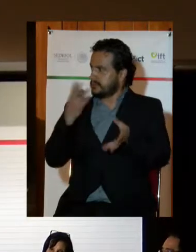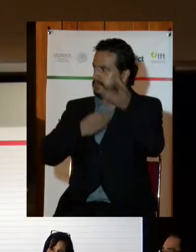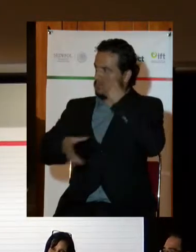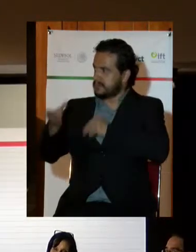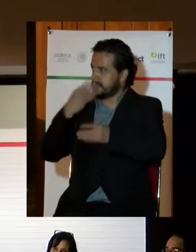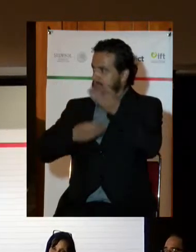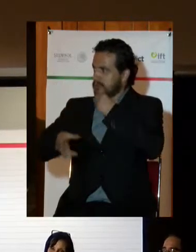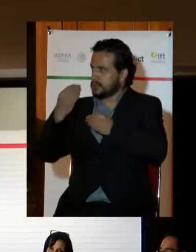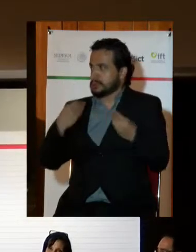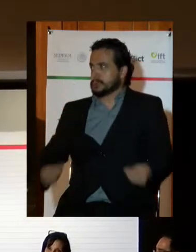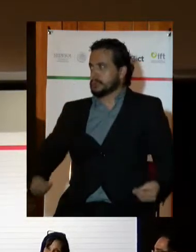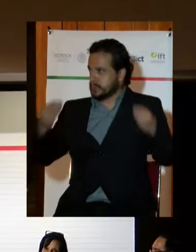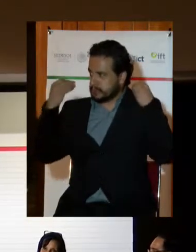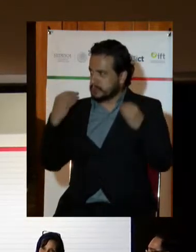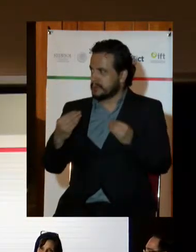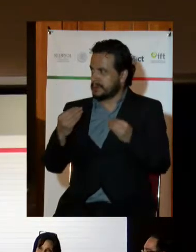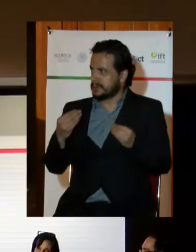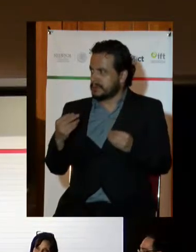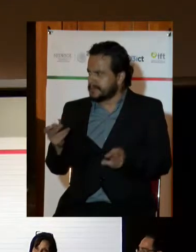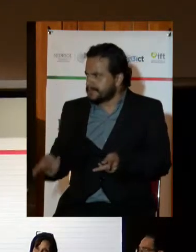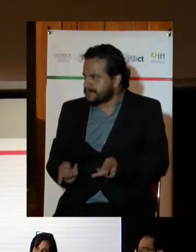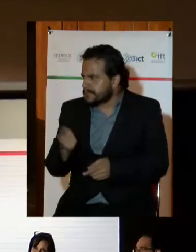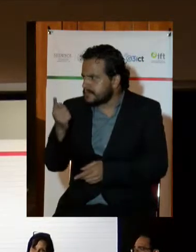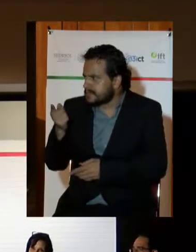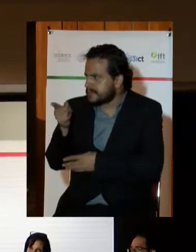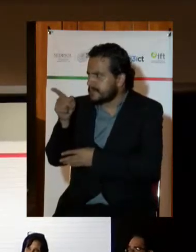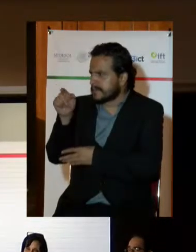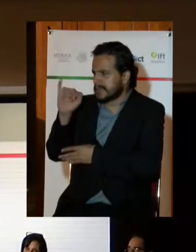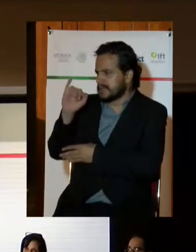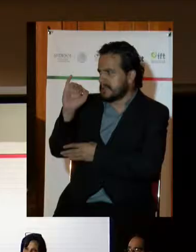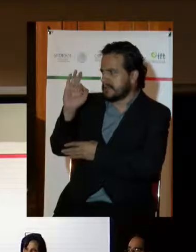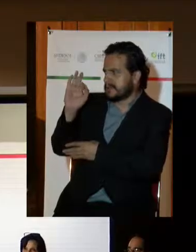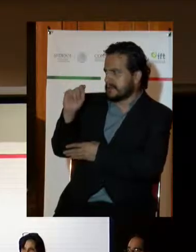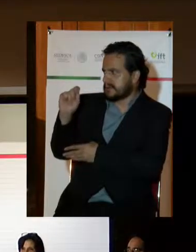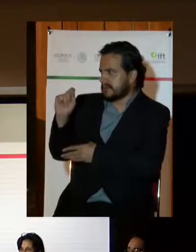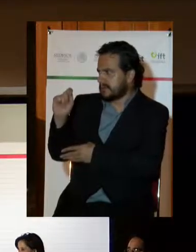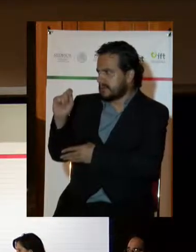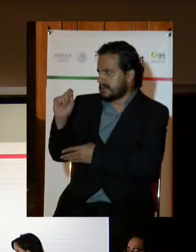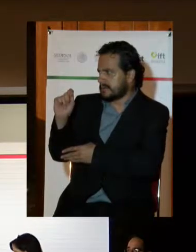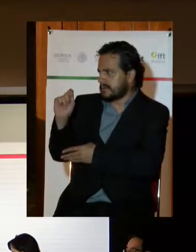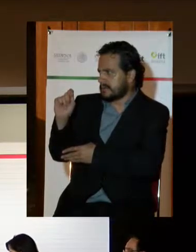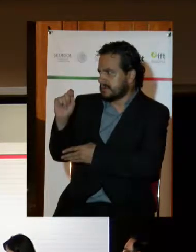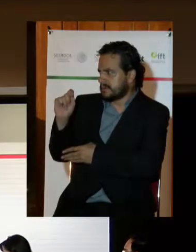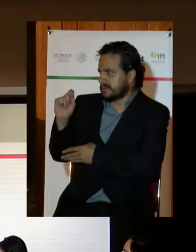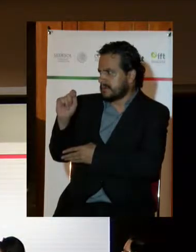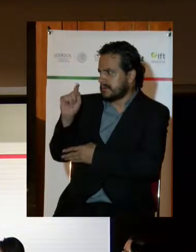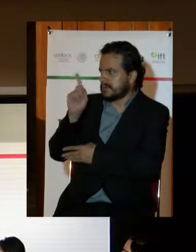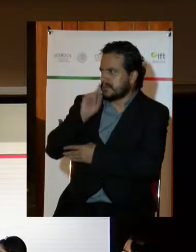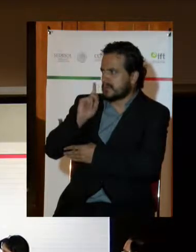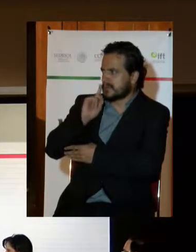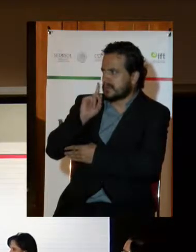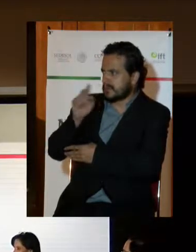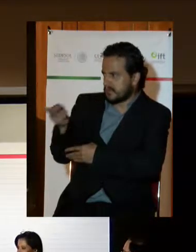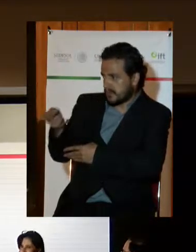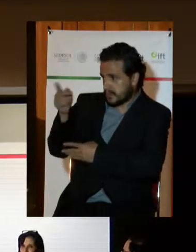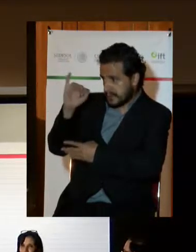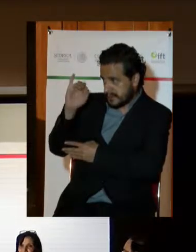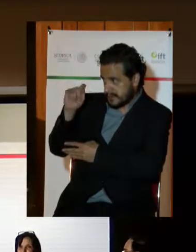Muchas gracias y bueno, felicidades a todos los que habéis participado en este panel y durante toda la sesión. La verdad es que yo estoy